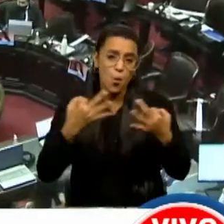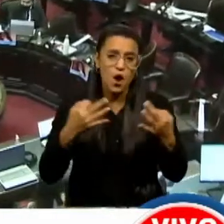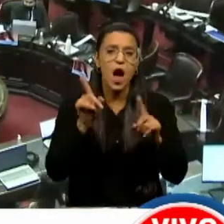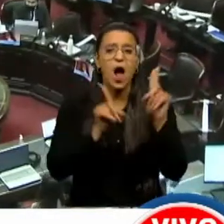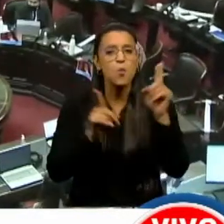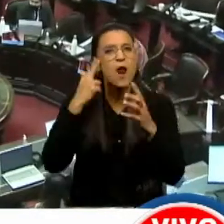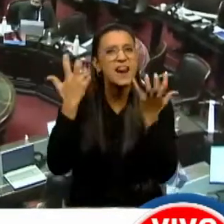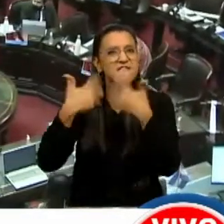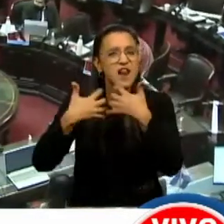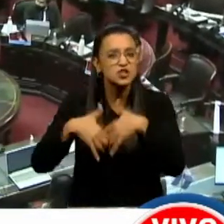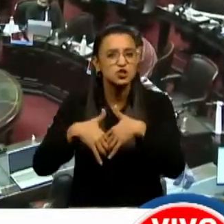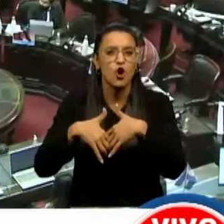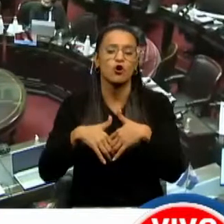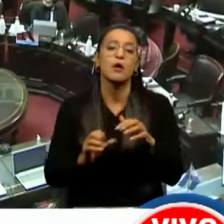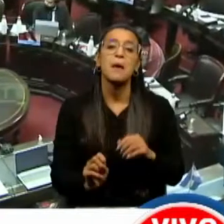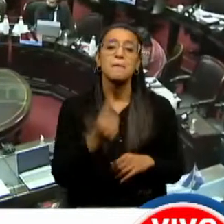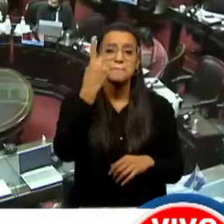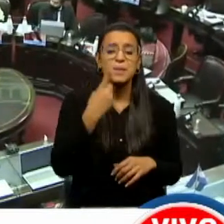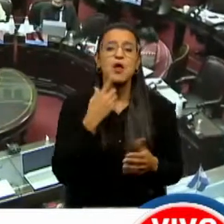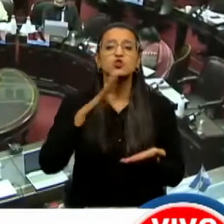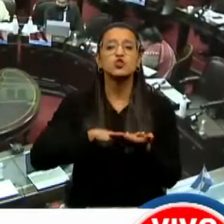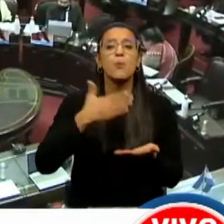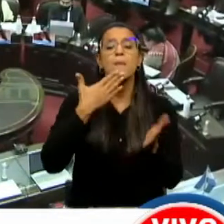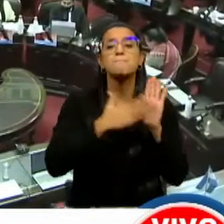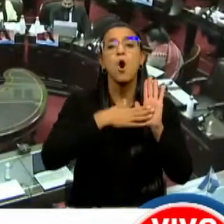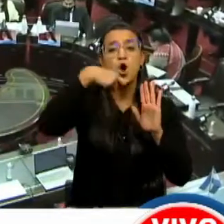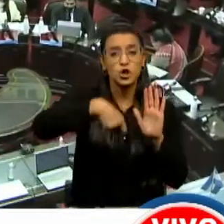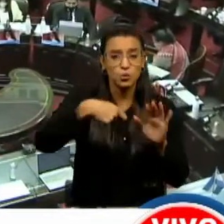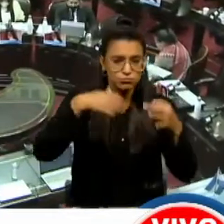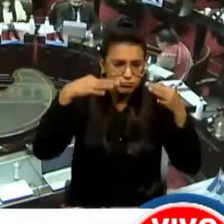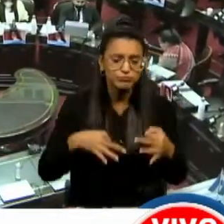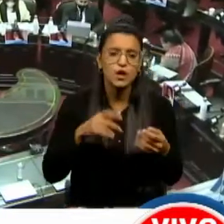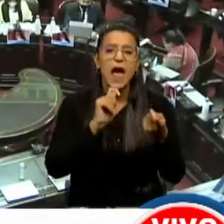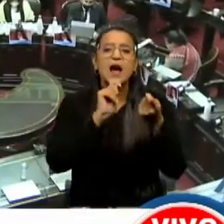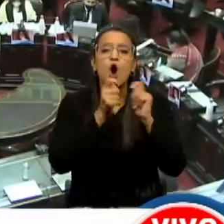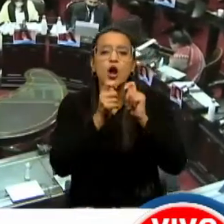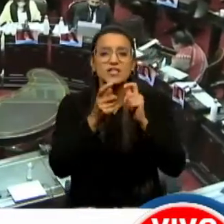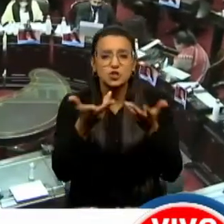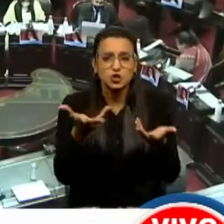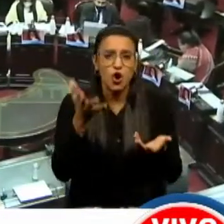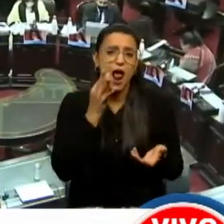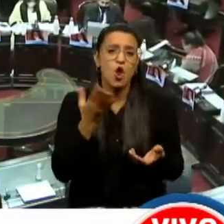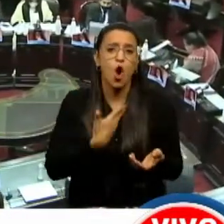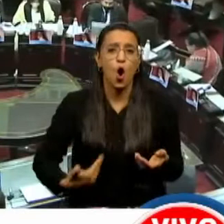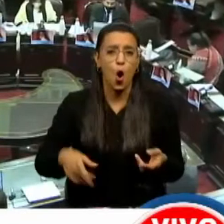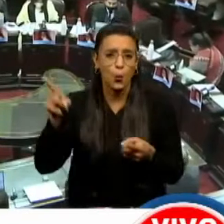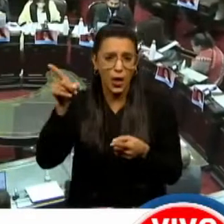algunas reflexiones. Primero, lo de monotributo, efectivamente estamos haciendo una corrección a una acción del gobierno.